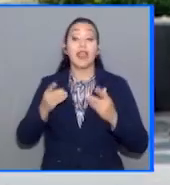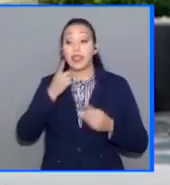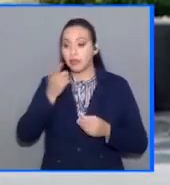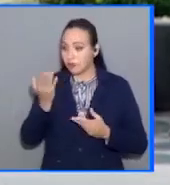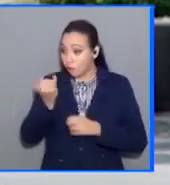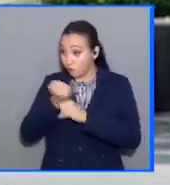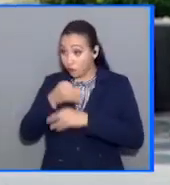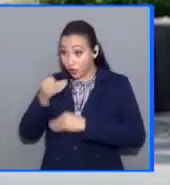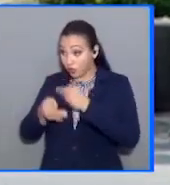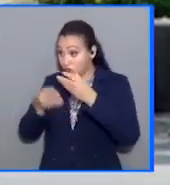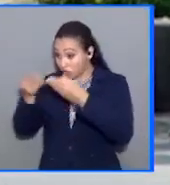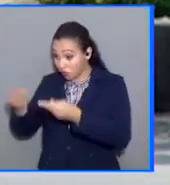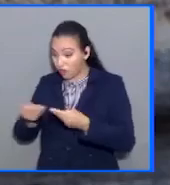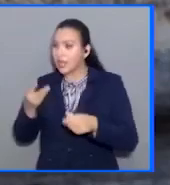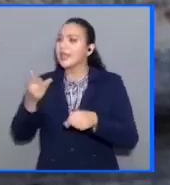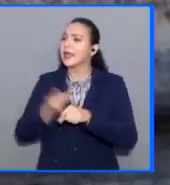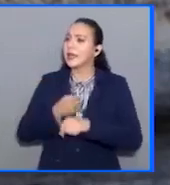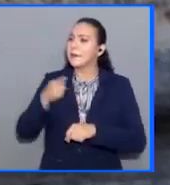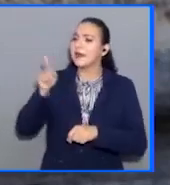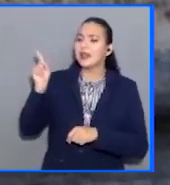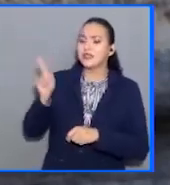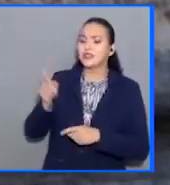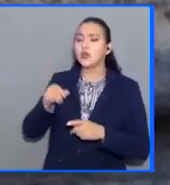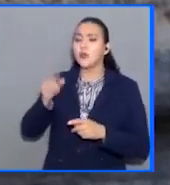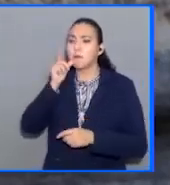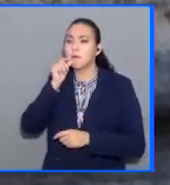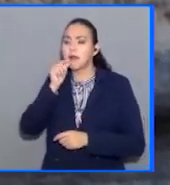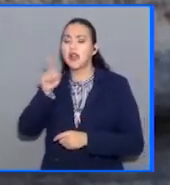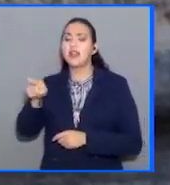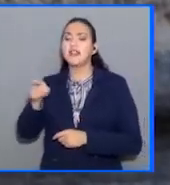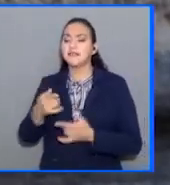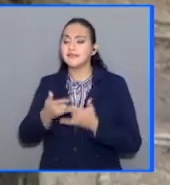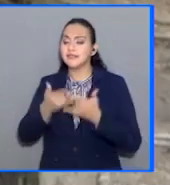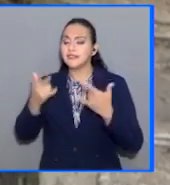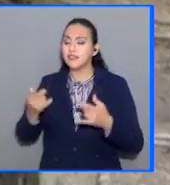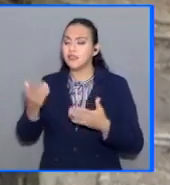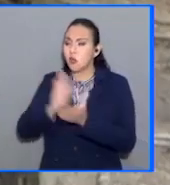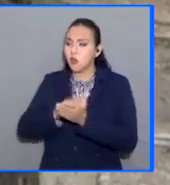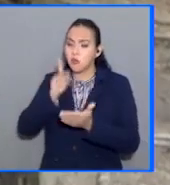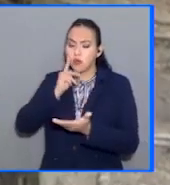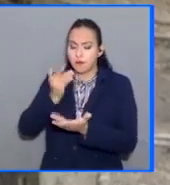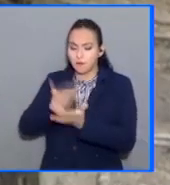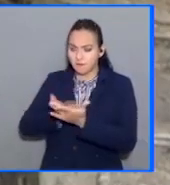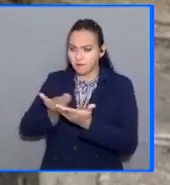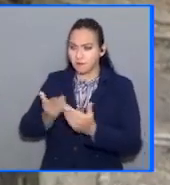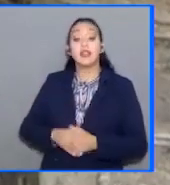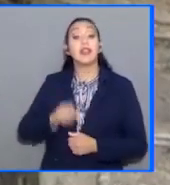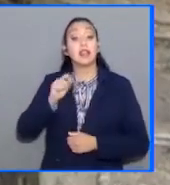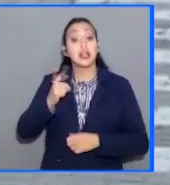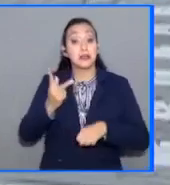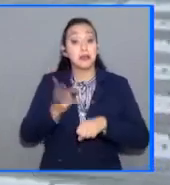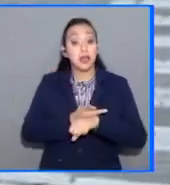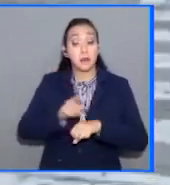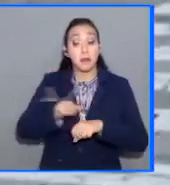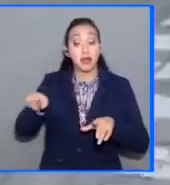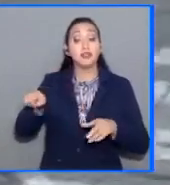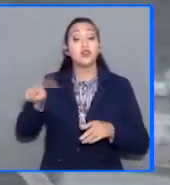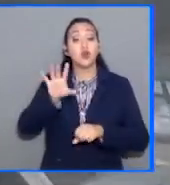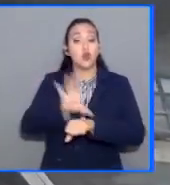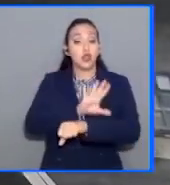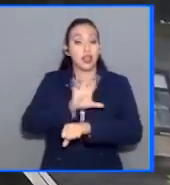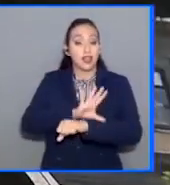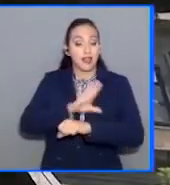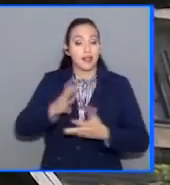de fuerza de las corporaciones policíacas preventivas estatales y con los estados operativos del Sistema Eléctrico Nacional.